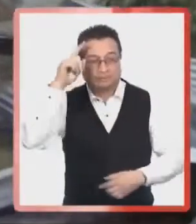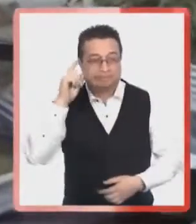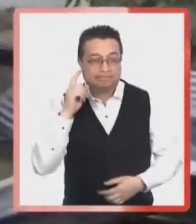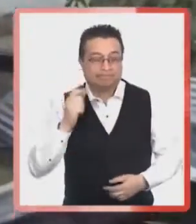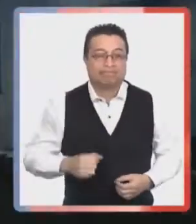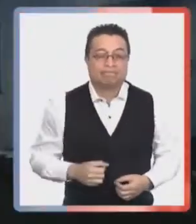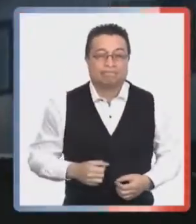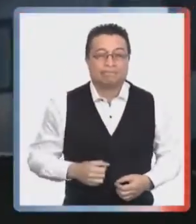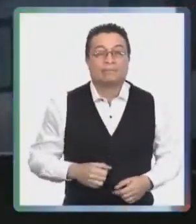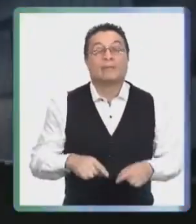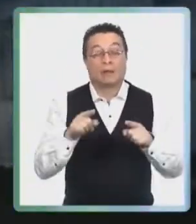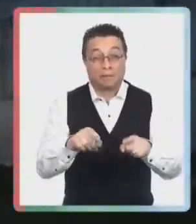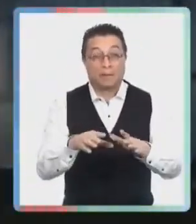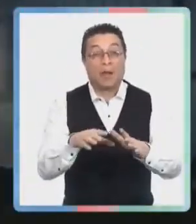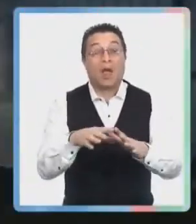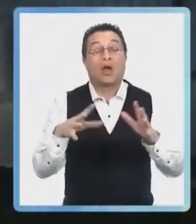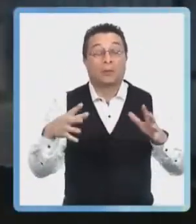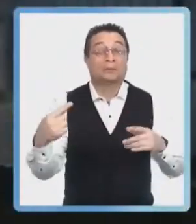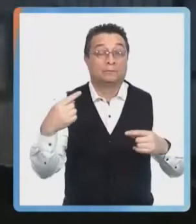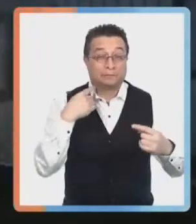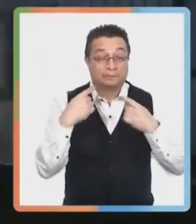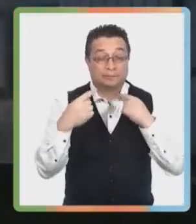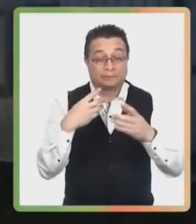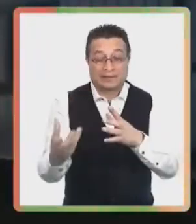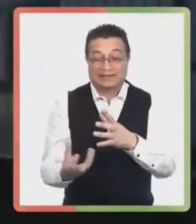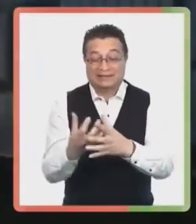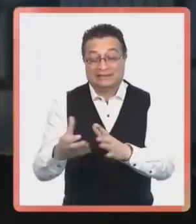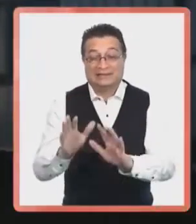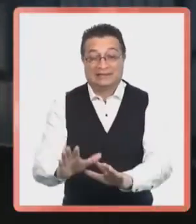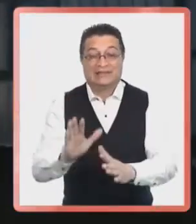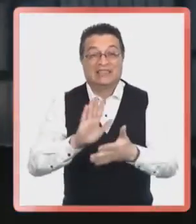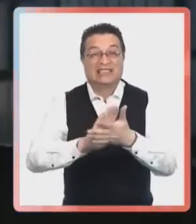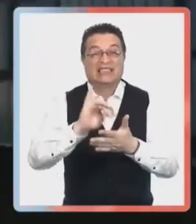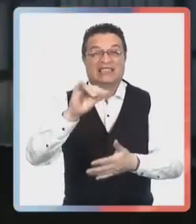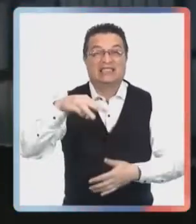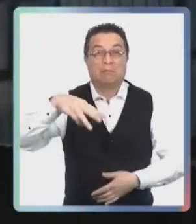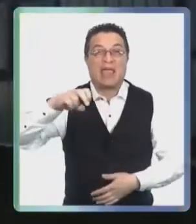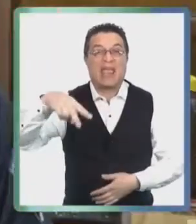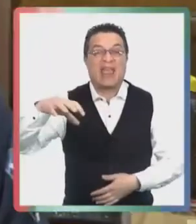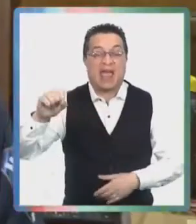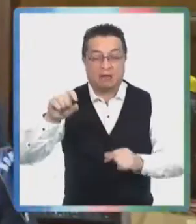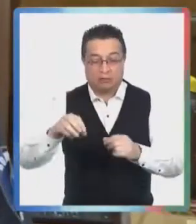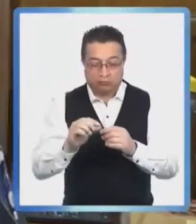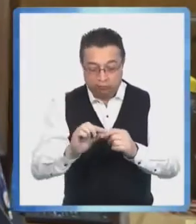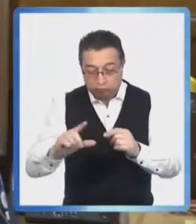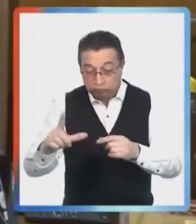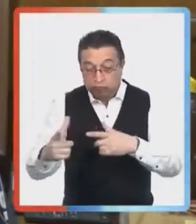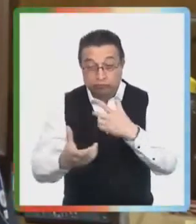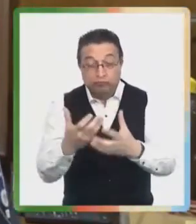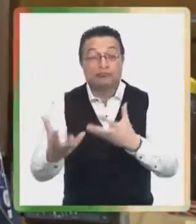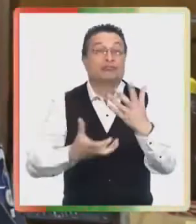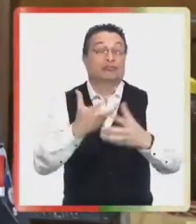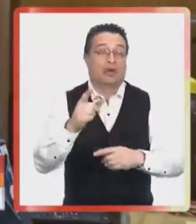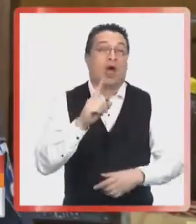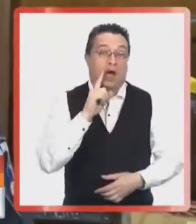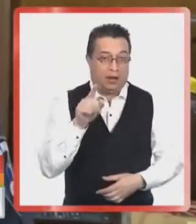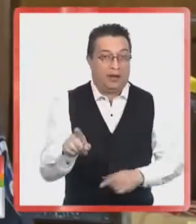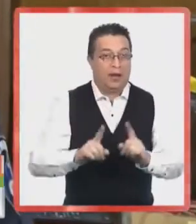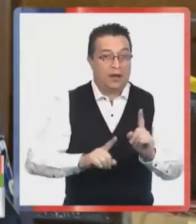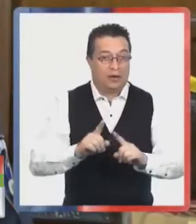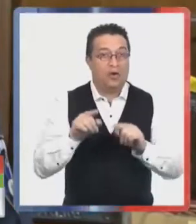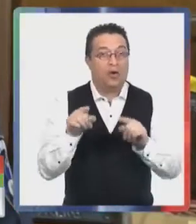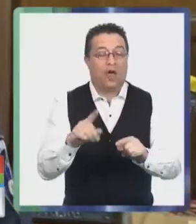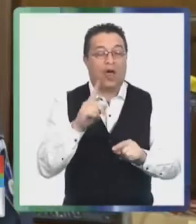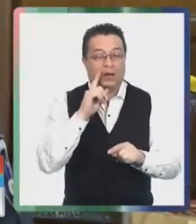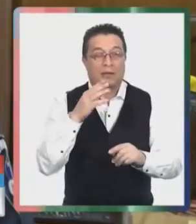damnificadas. Tenemos como principal causa formación de chimenea, que usualmente pasa, digamos, a principio de incendio y incendio. Otra